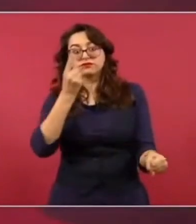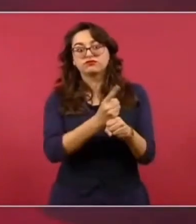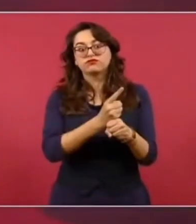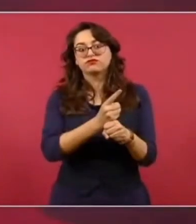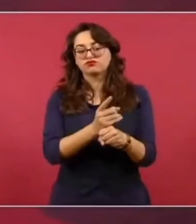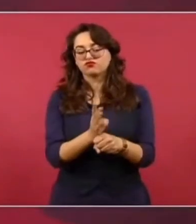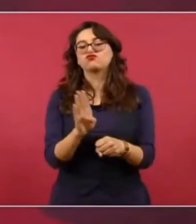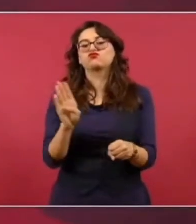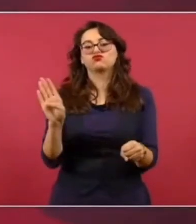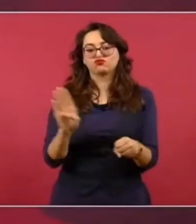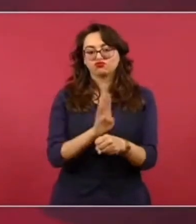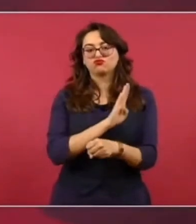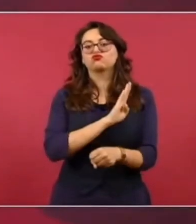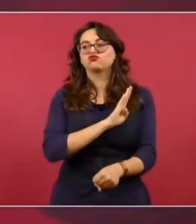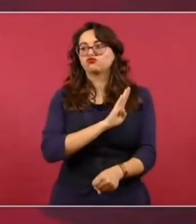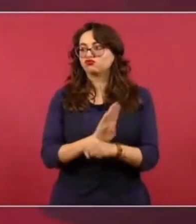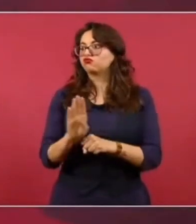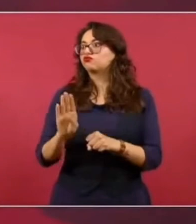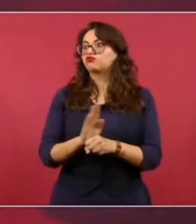para